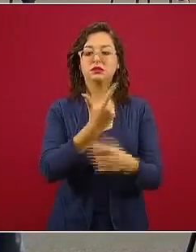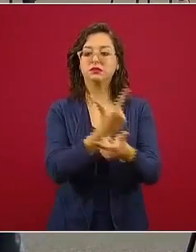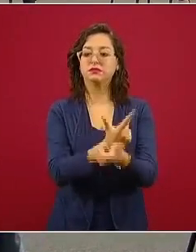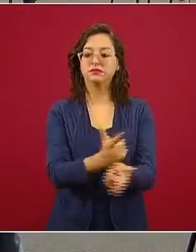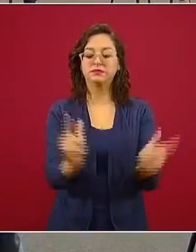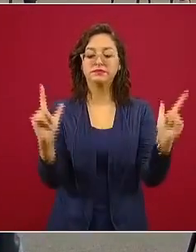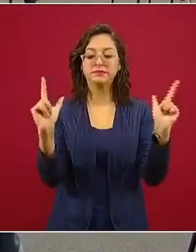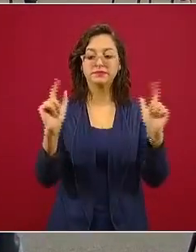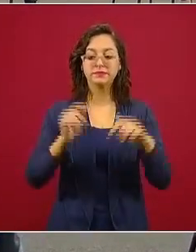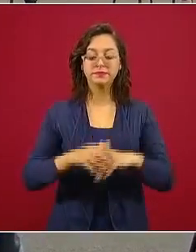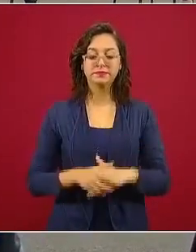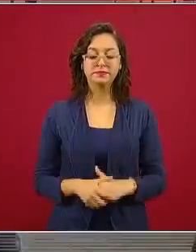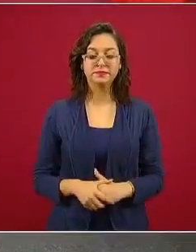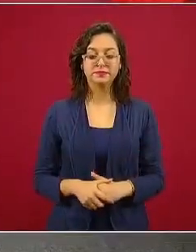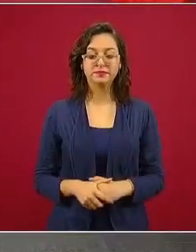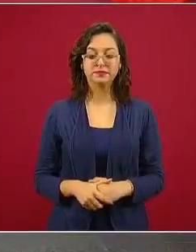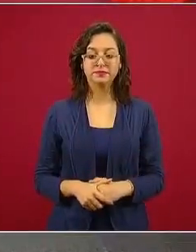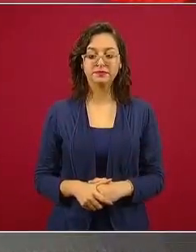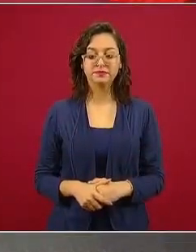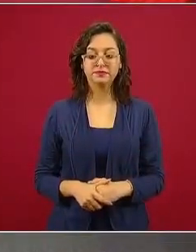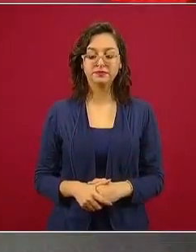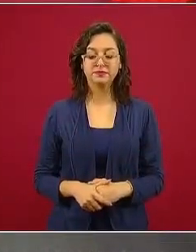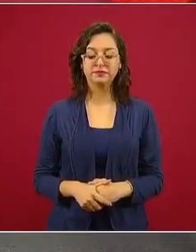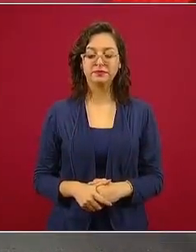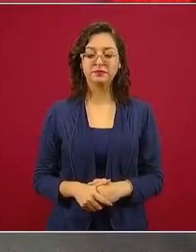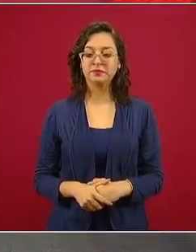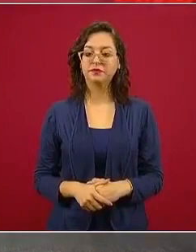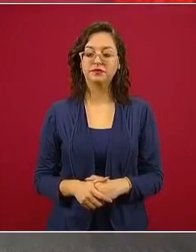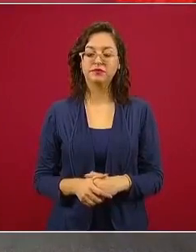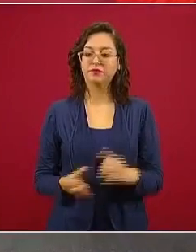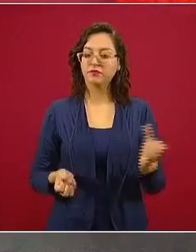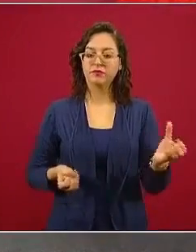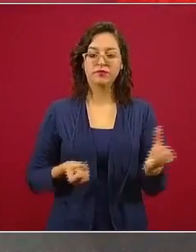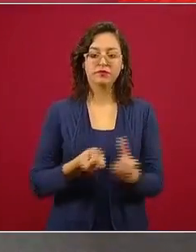Claro, no ha salido